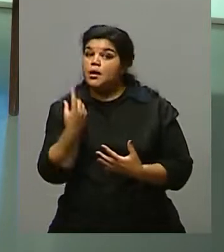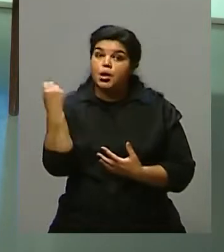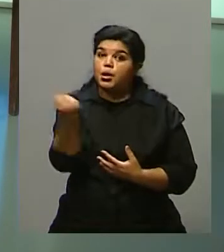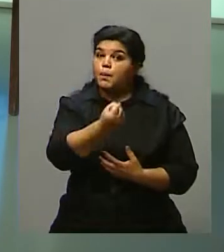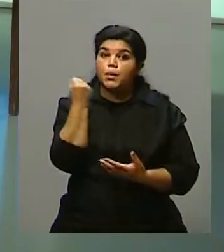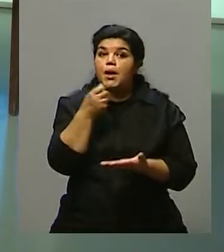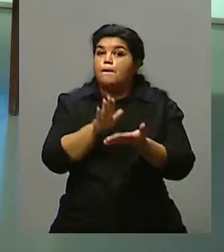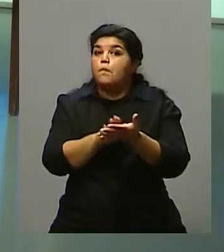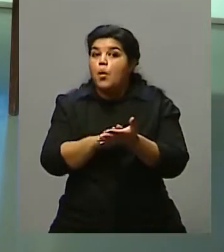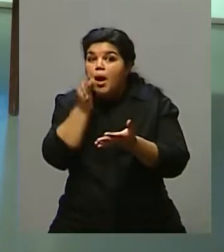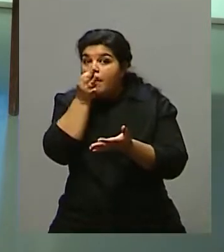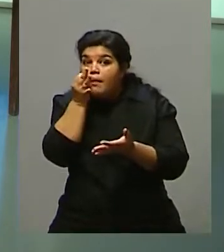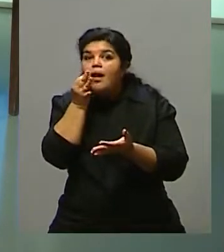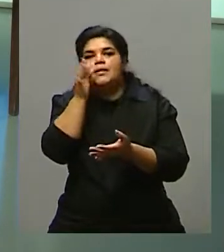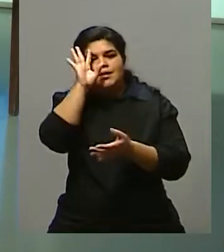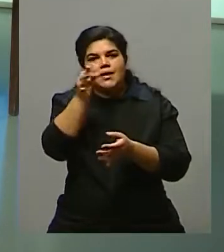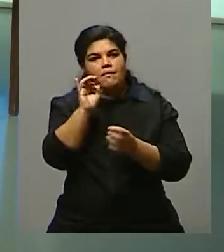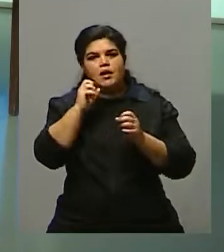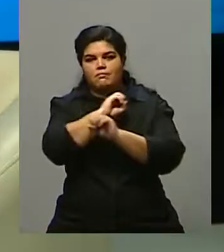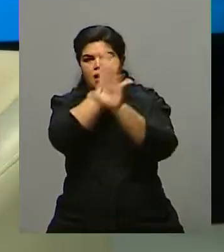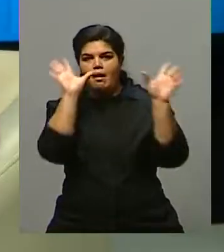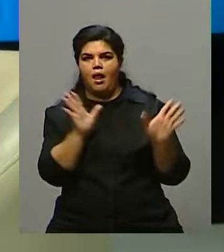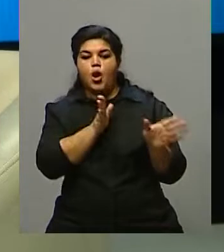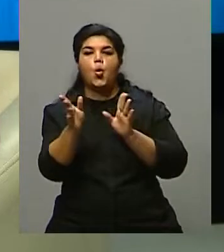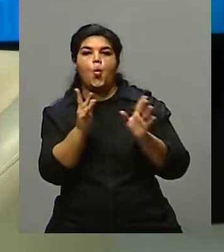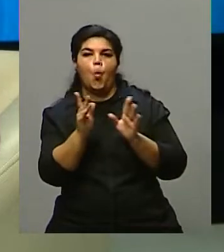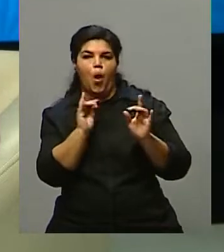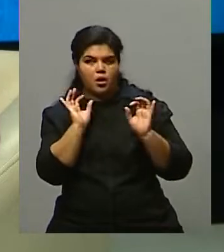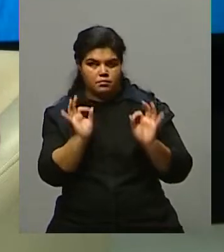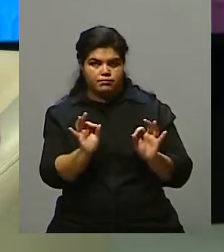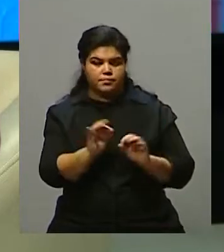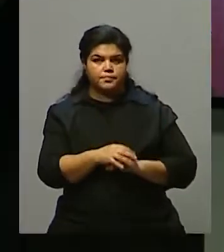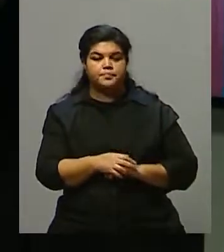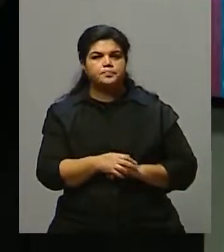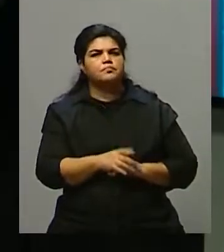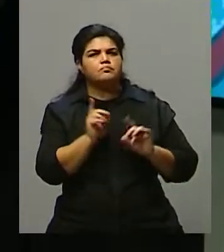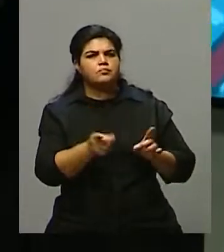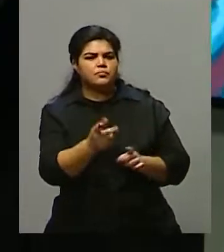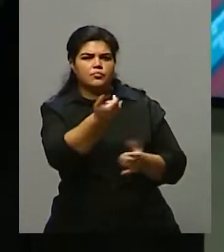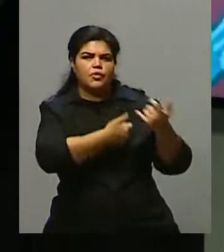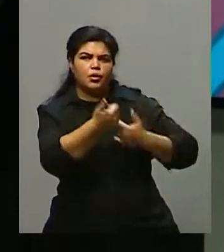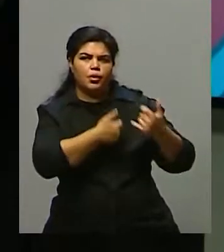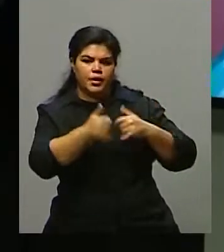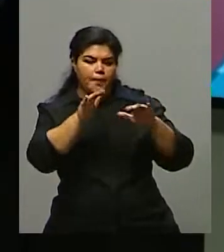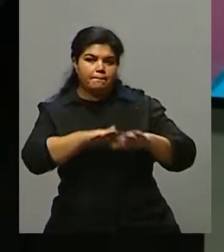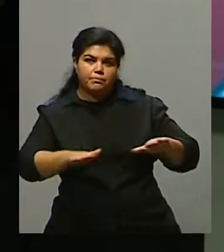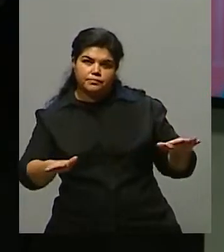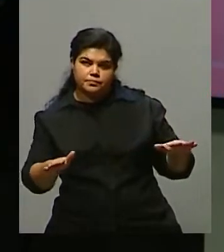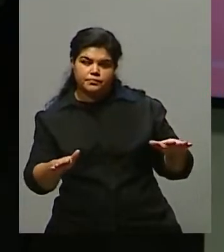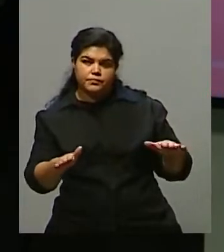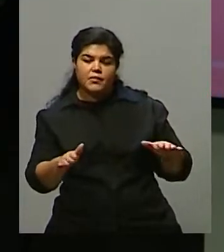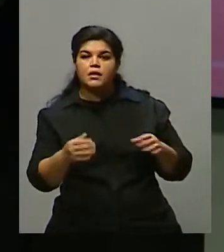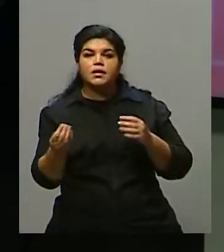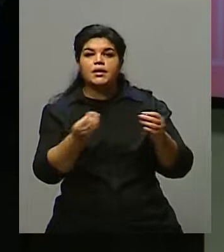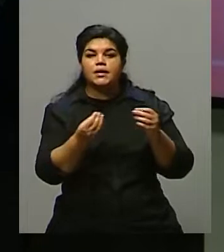cual. Si no, es imposible. Ahí me quedo un poquito en el tema de lo pediátrico, ¿no? Porque, bueno, vos decías que hubo una diferencia y es que el COVID